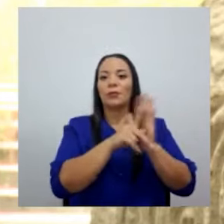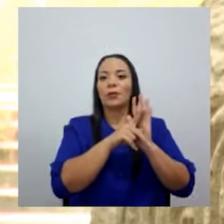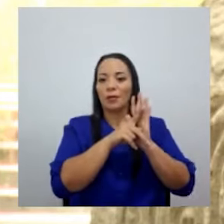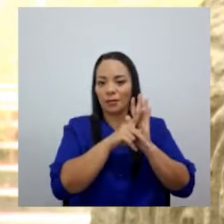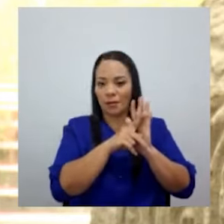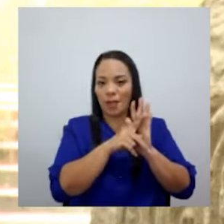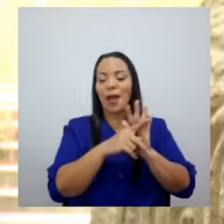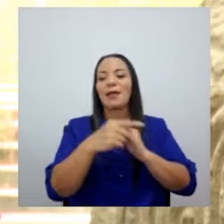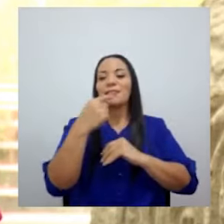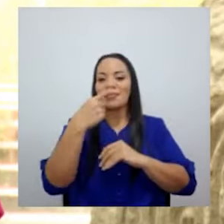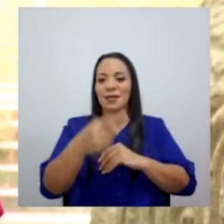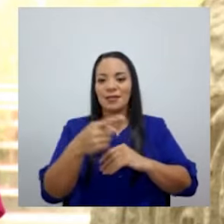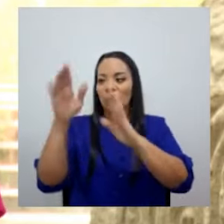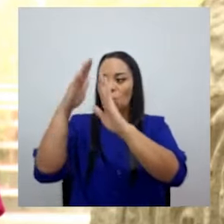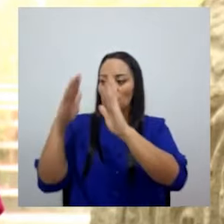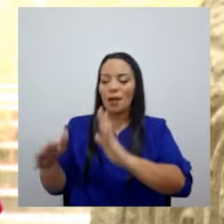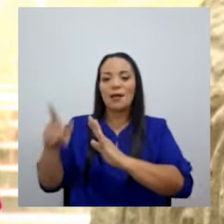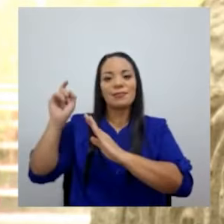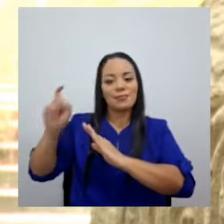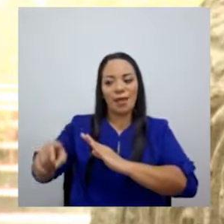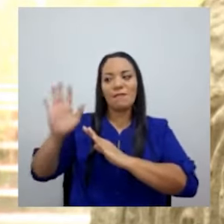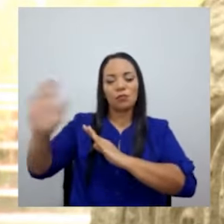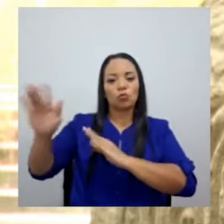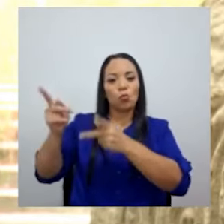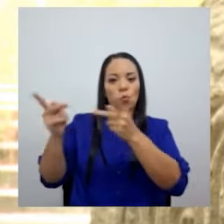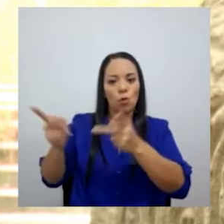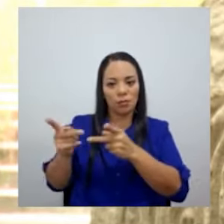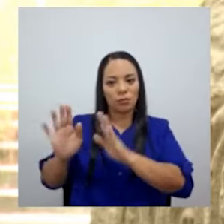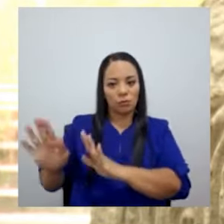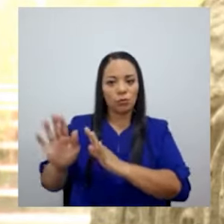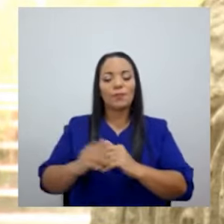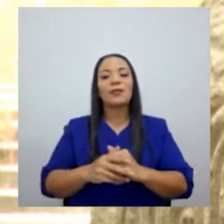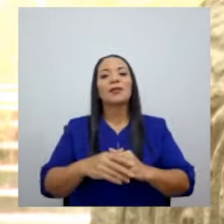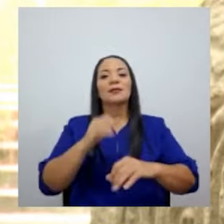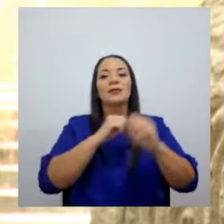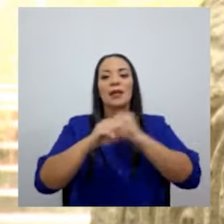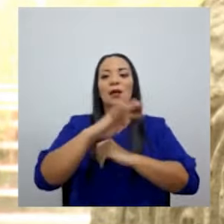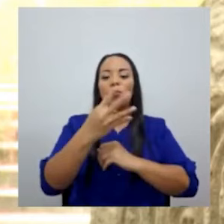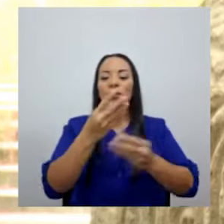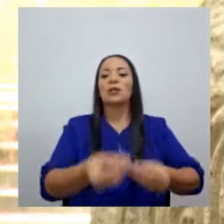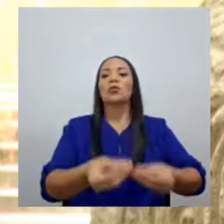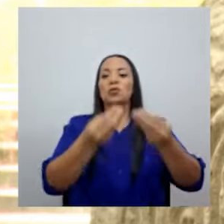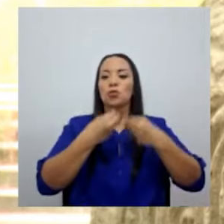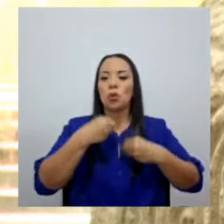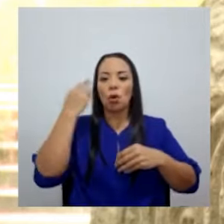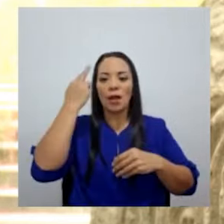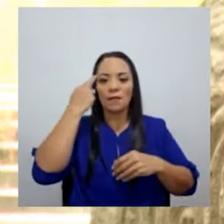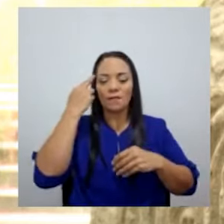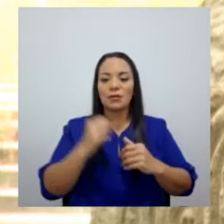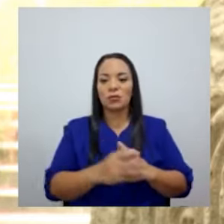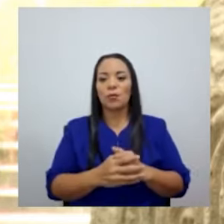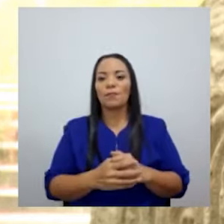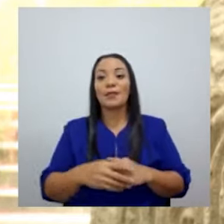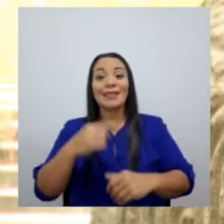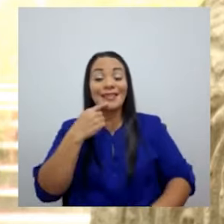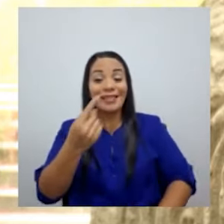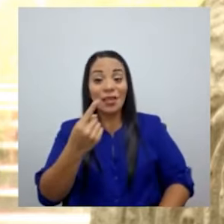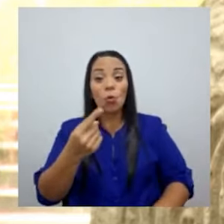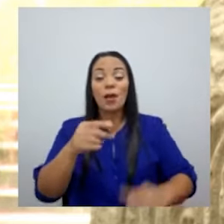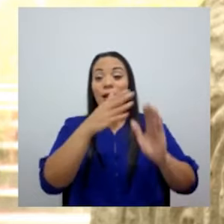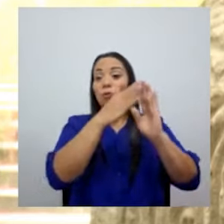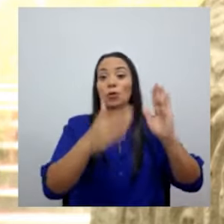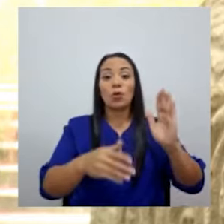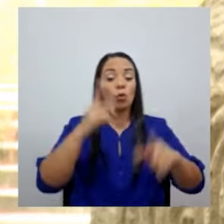República. La Sala Constitucional nos dio la razón, costarricenses. Dijo que la Contraloría